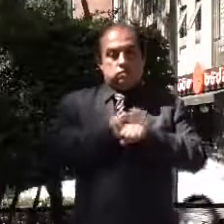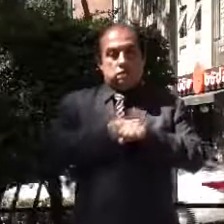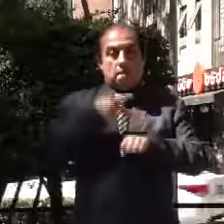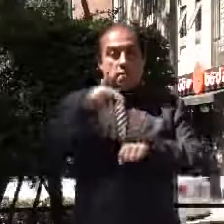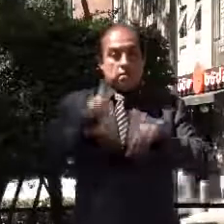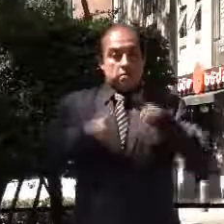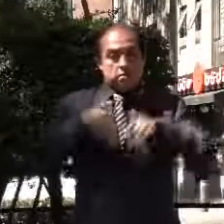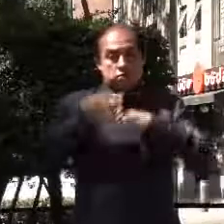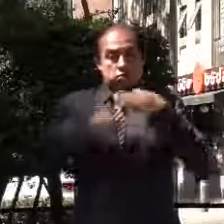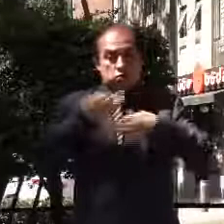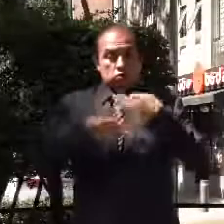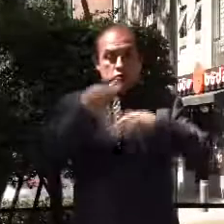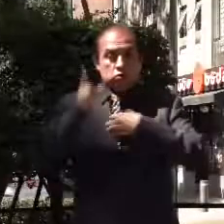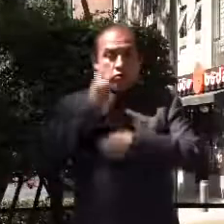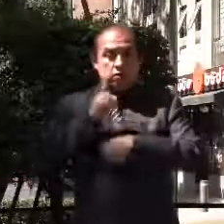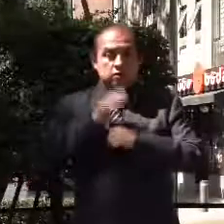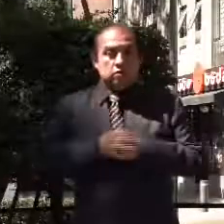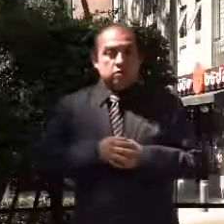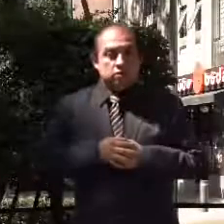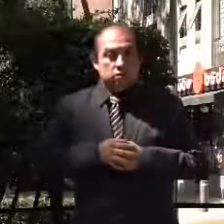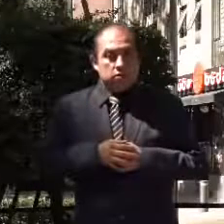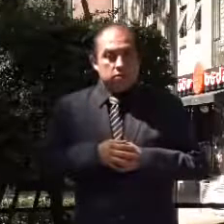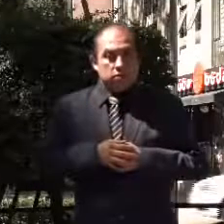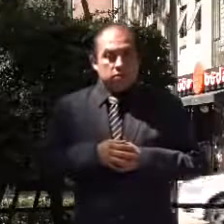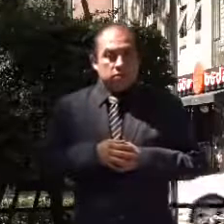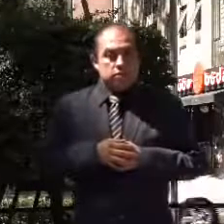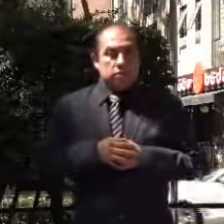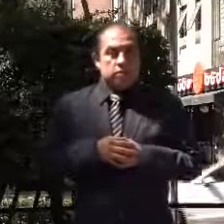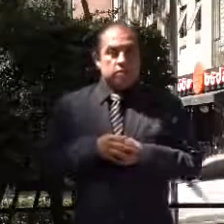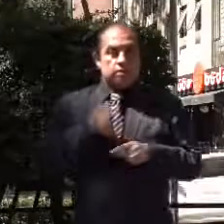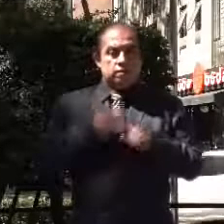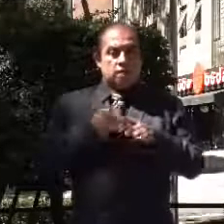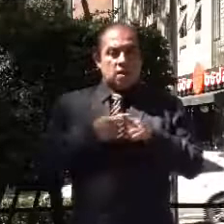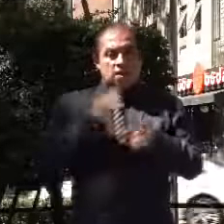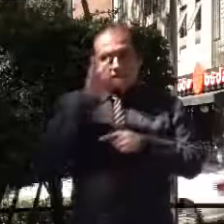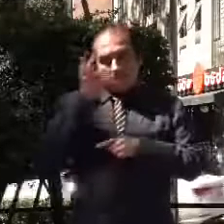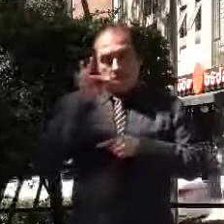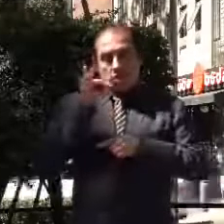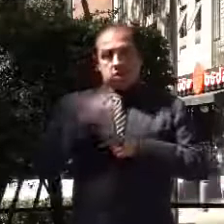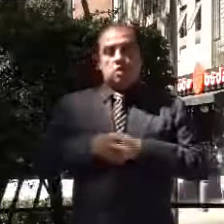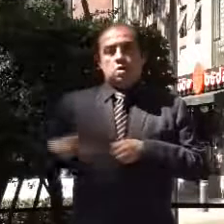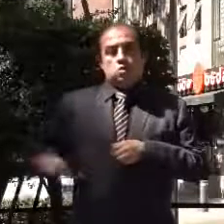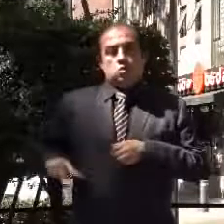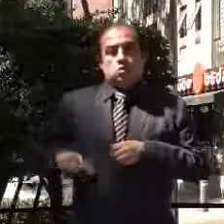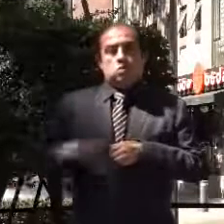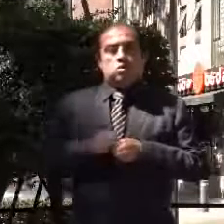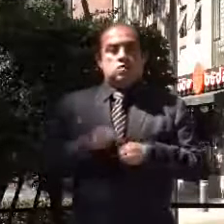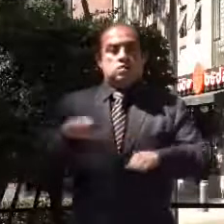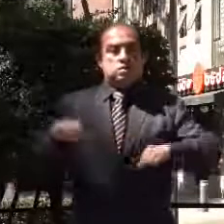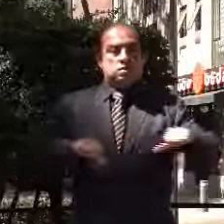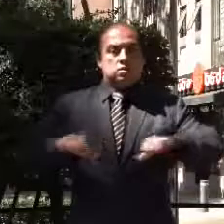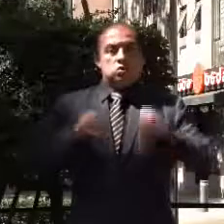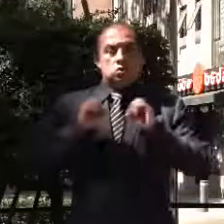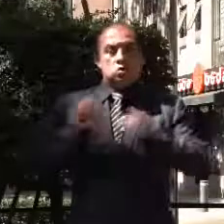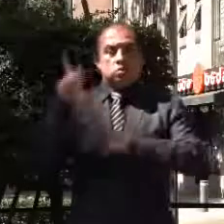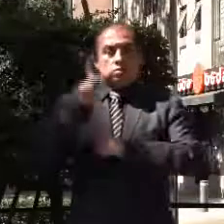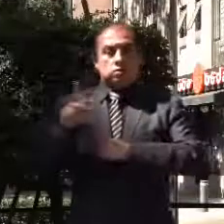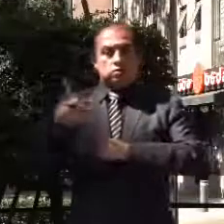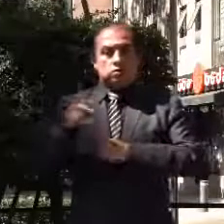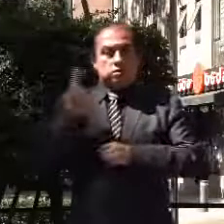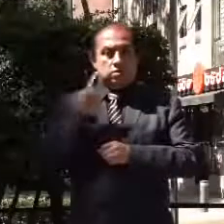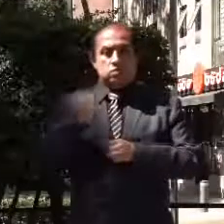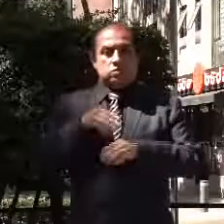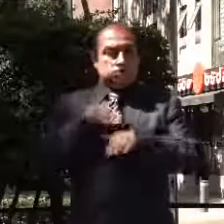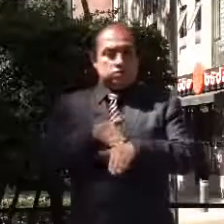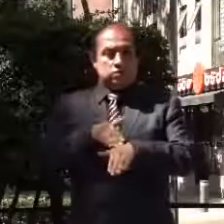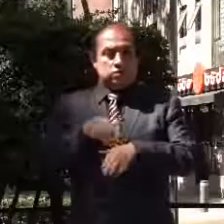nuestra insistencia. ¿Y a quién ha fallado en este momento? ¿Gobierno con las acciones o la ciudadanía que no las ha acatado para poder...? Yo creo que no